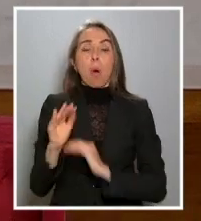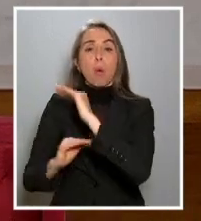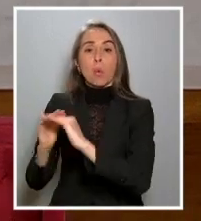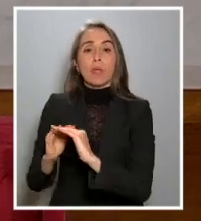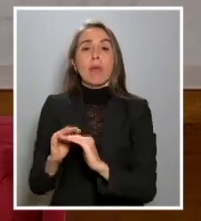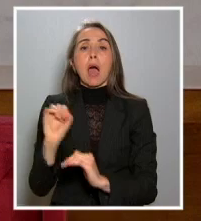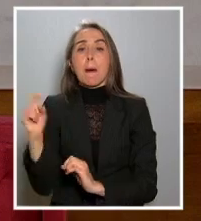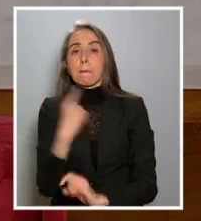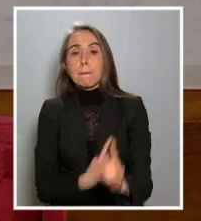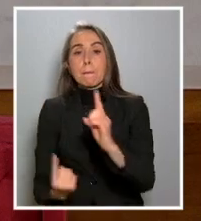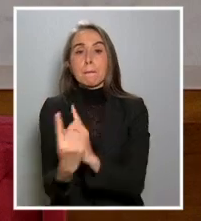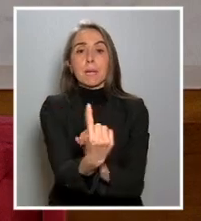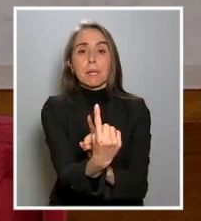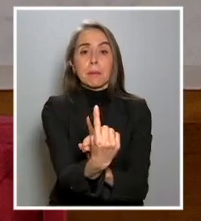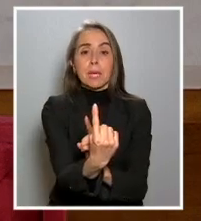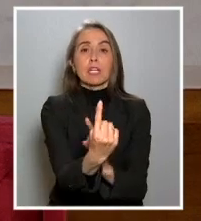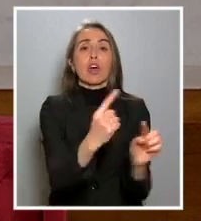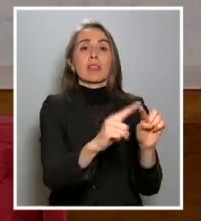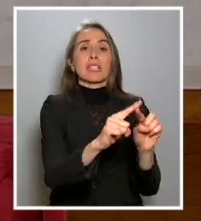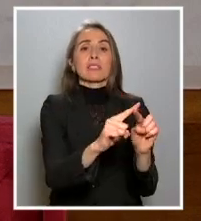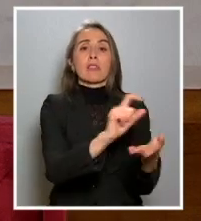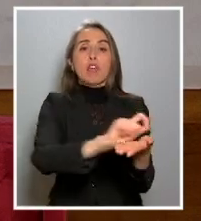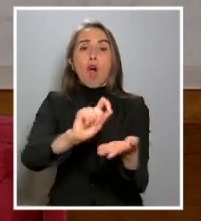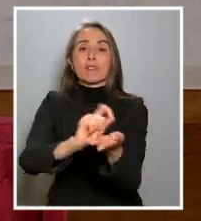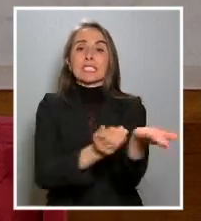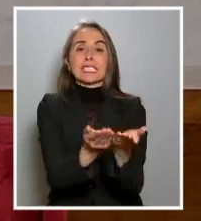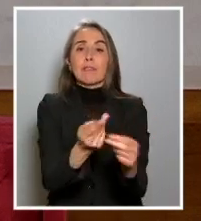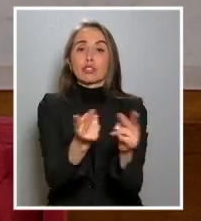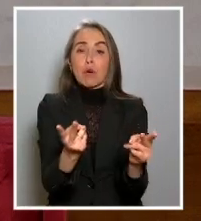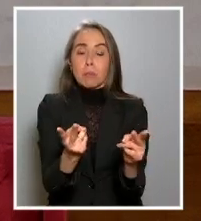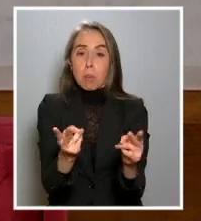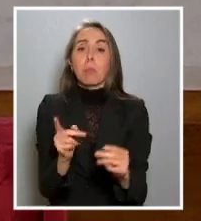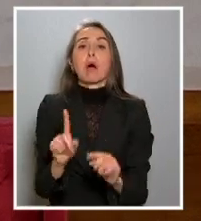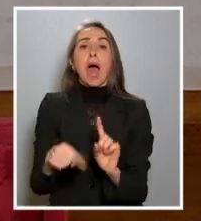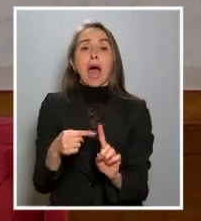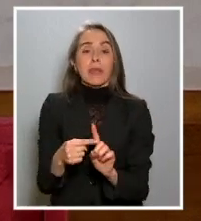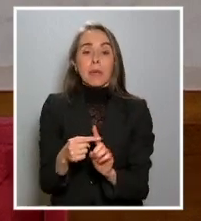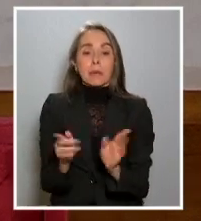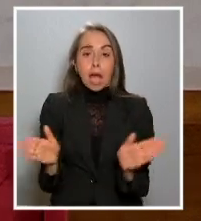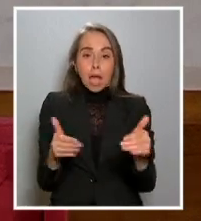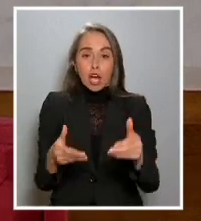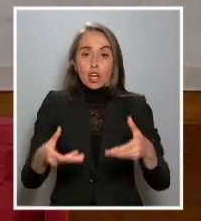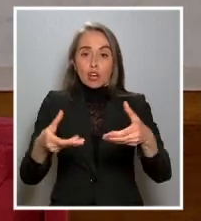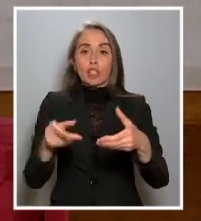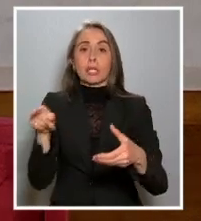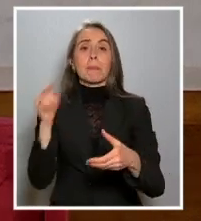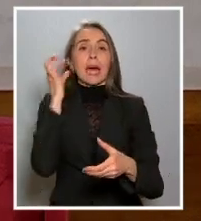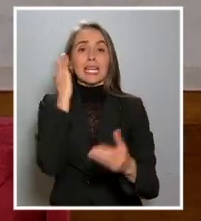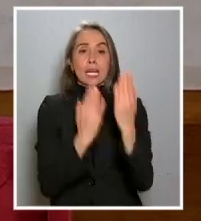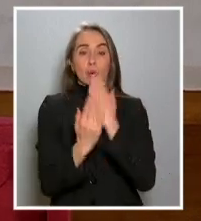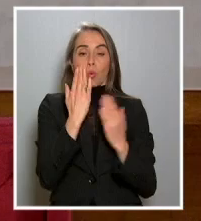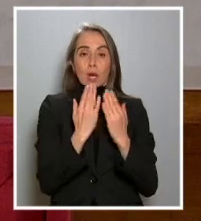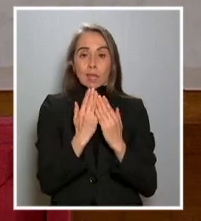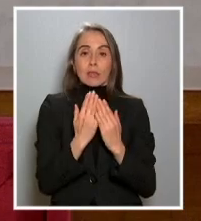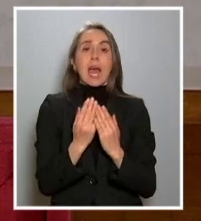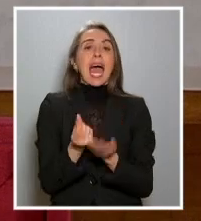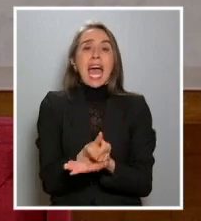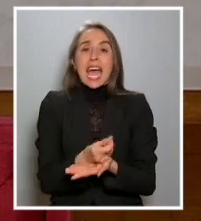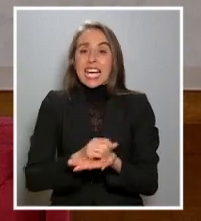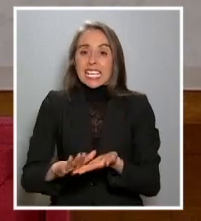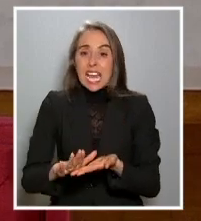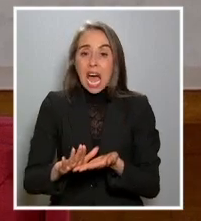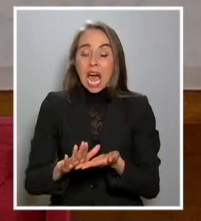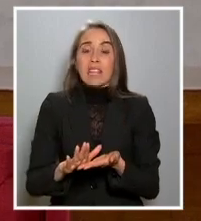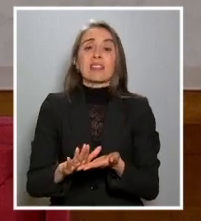acceso preferente a diferentes servicios públicos. Además, se le entregará un kit con elementos de autocuidado, tendrá acceso gratuito